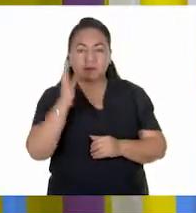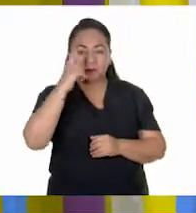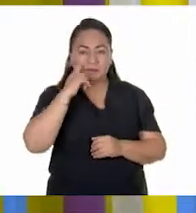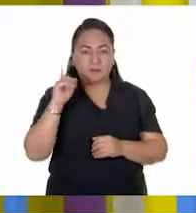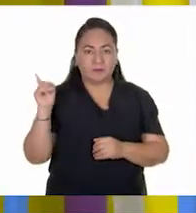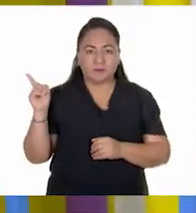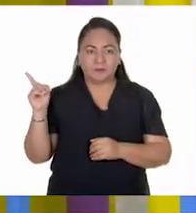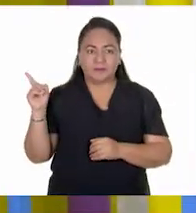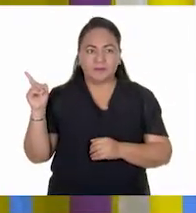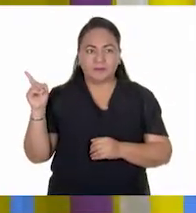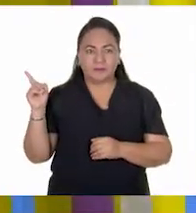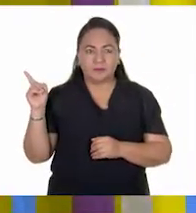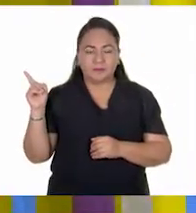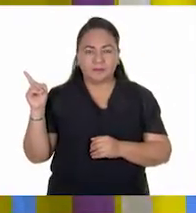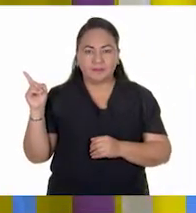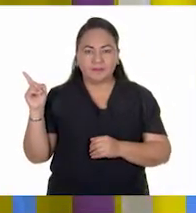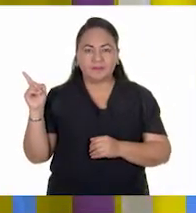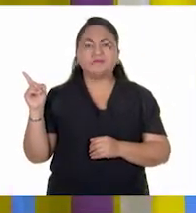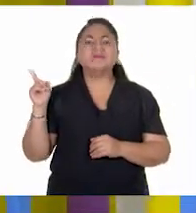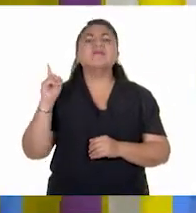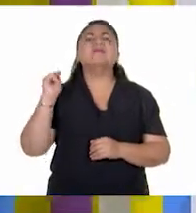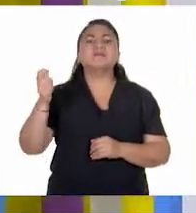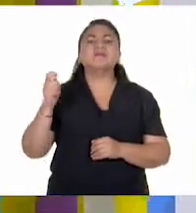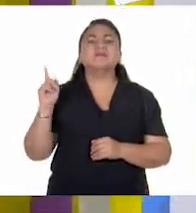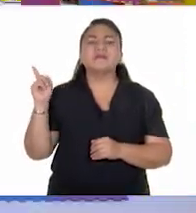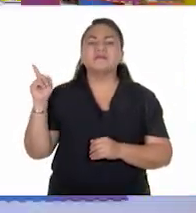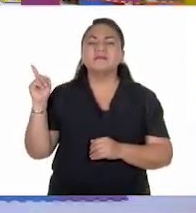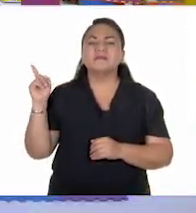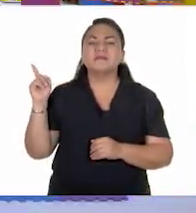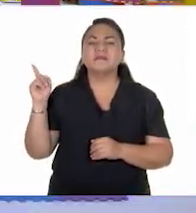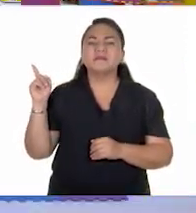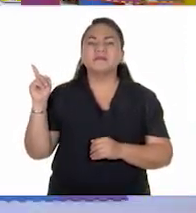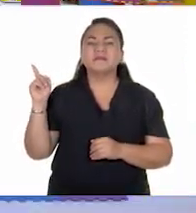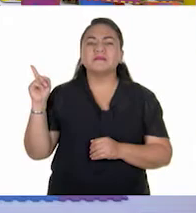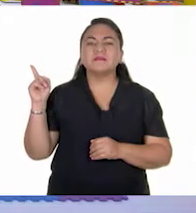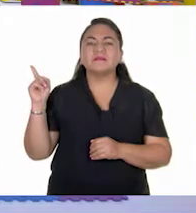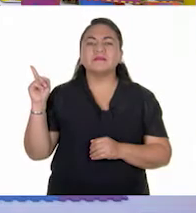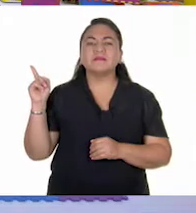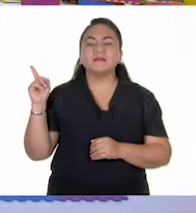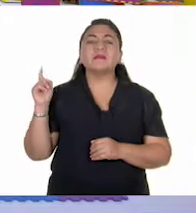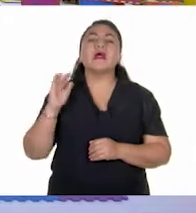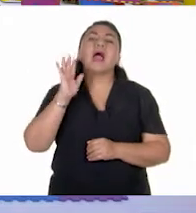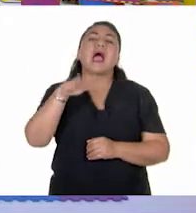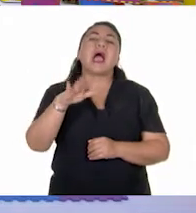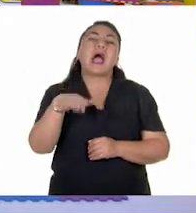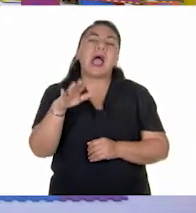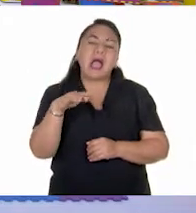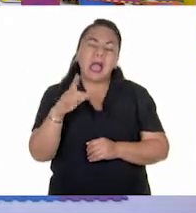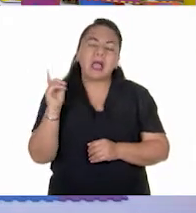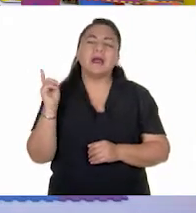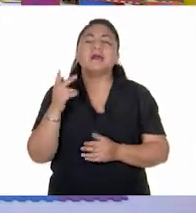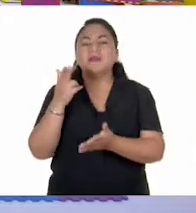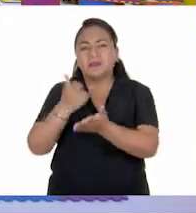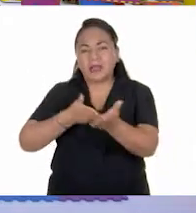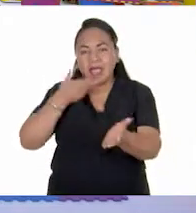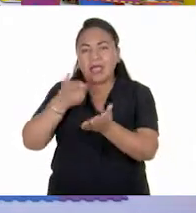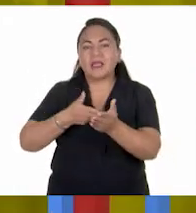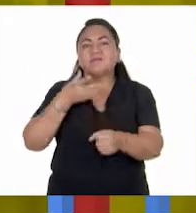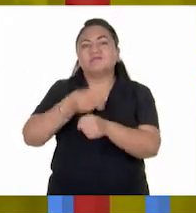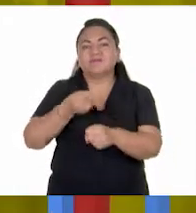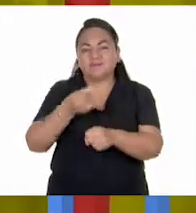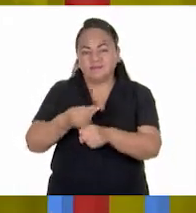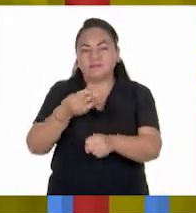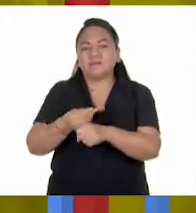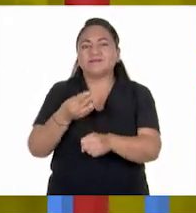tengo una imagen que representa, Pili. Un taller mecánico. Muy bien.